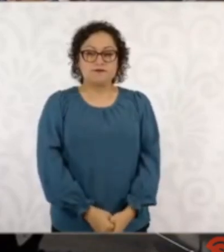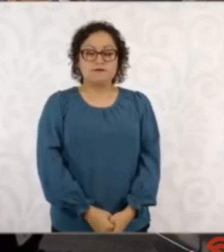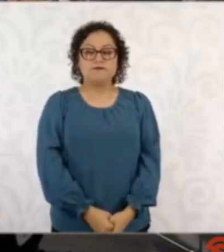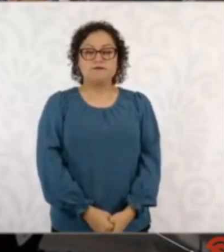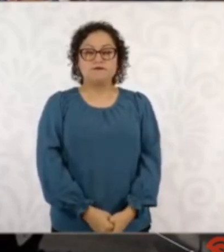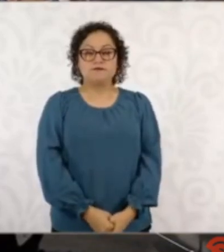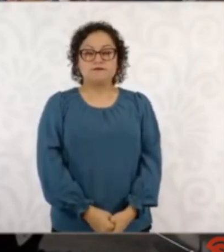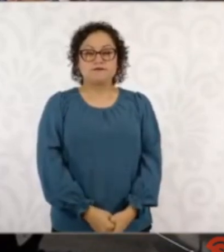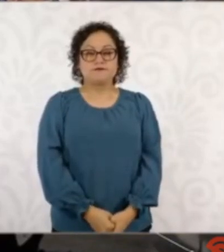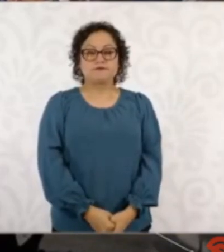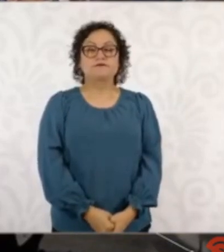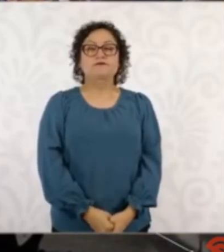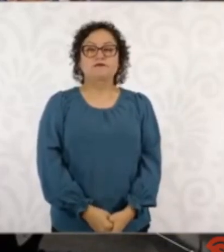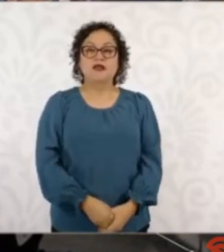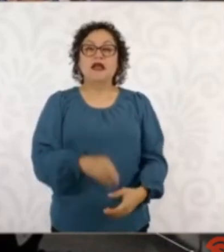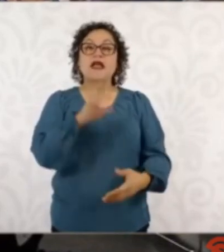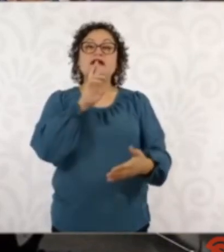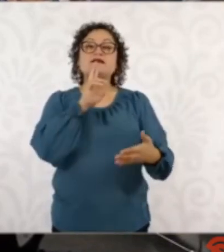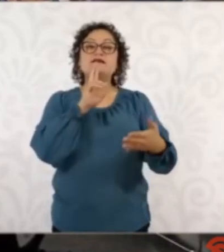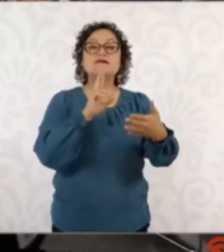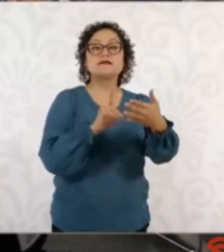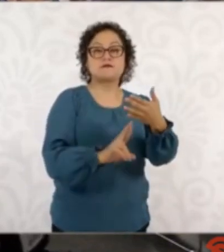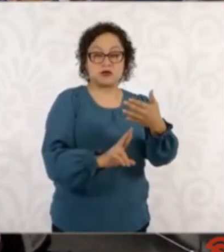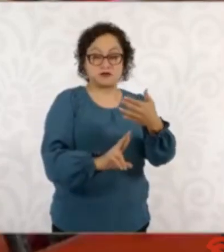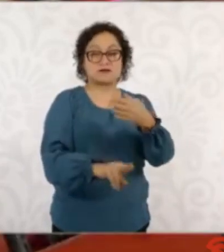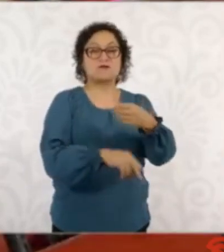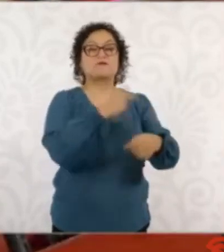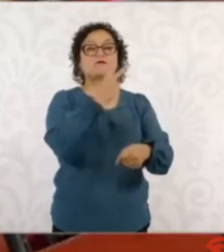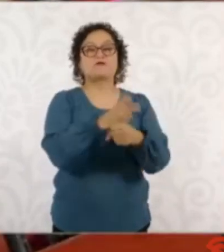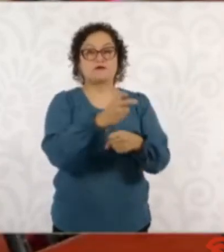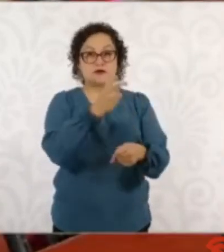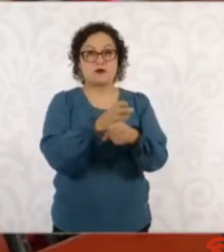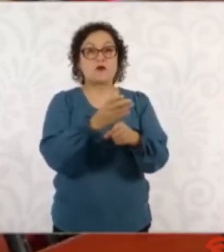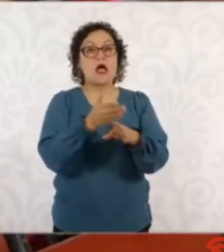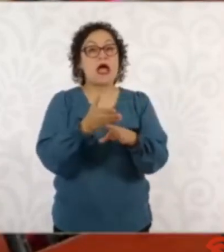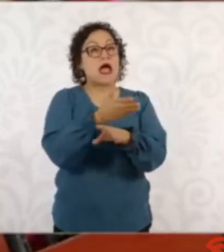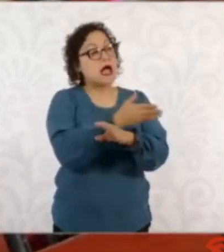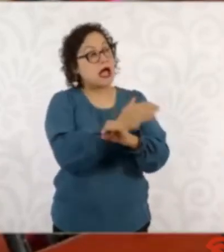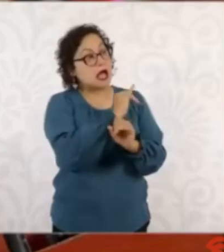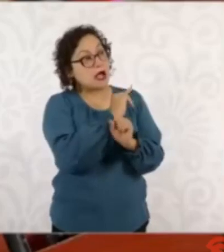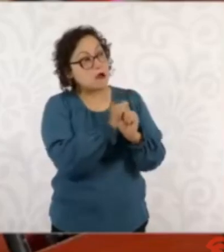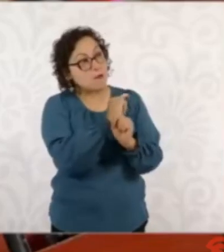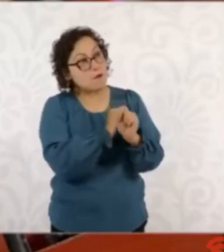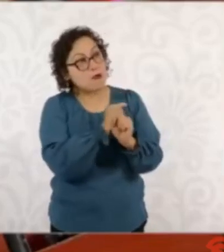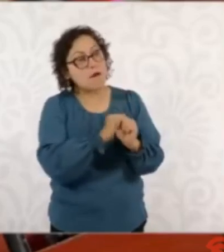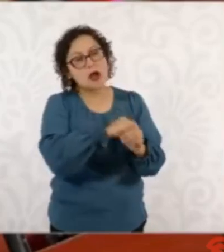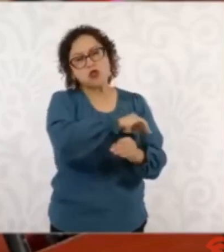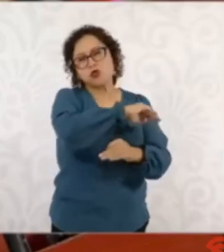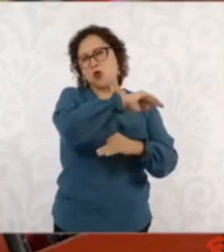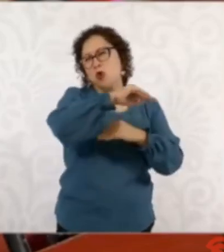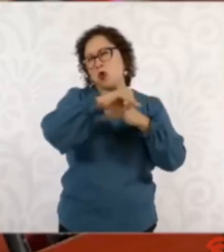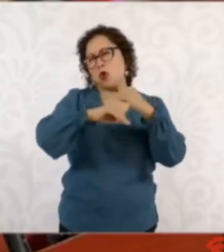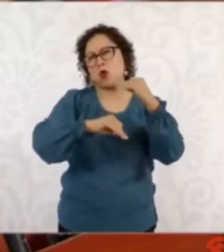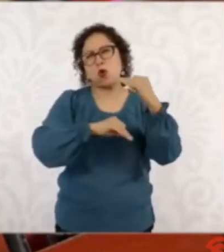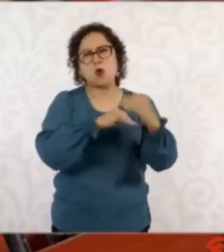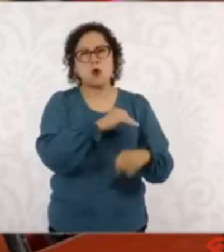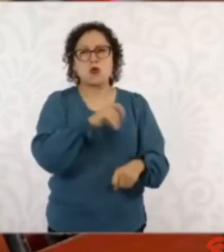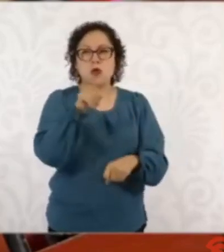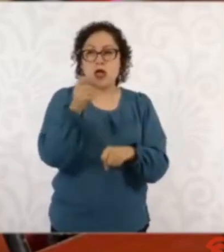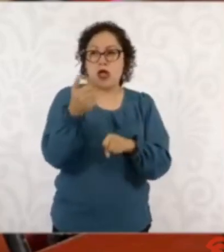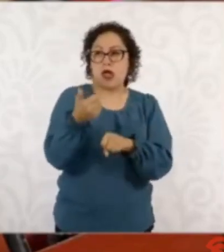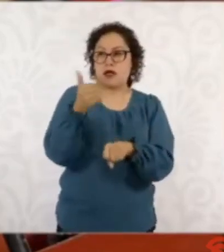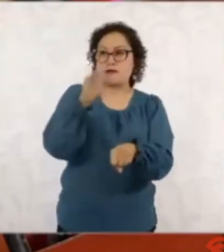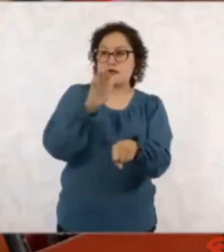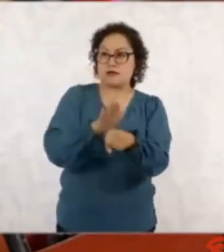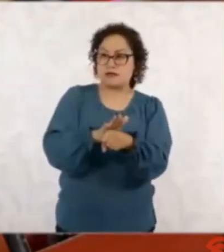Entonces dice, resuelve. Segundo, que se analizaron todos los informes y estadísticas exhibidas por el órgano administrativo